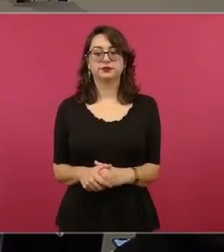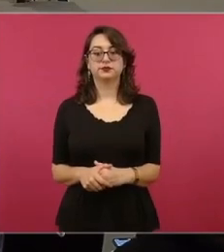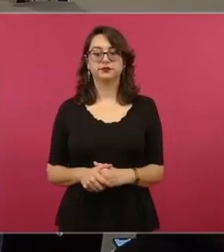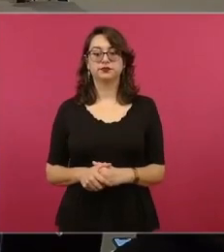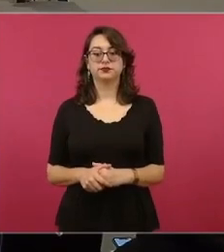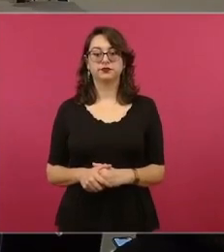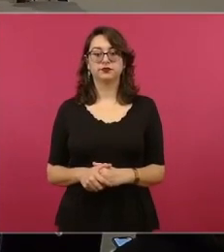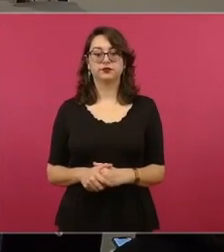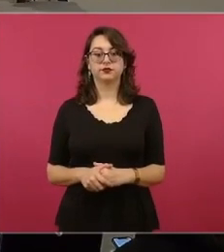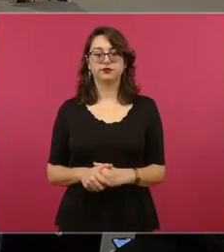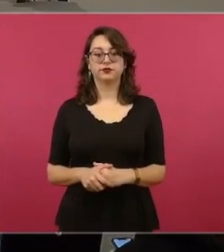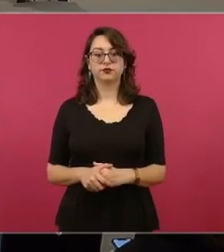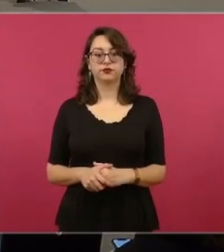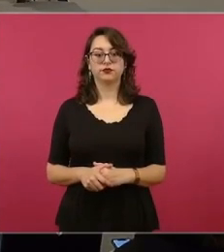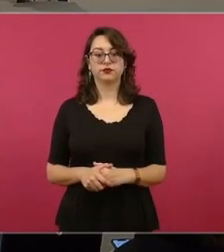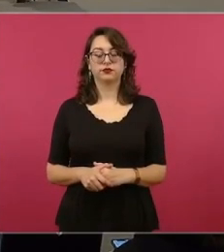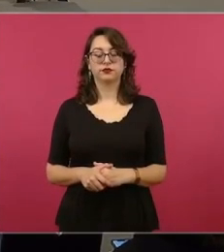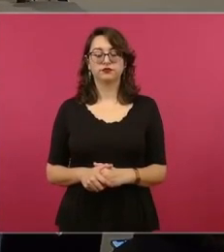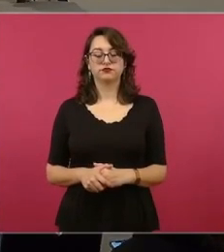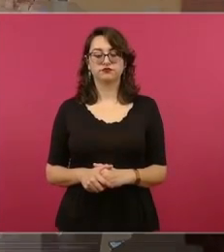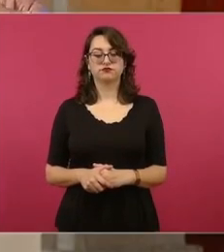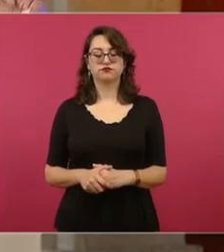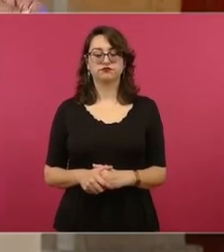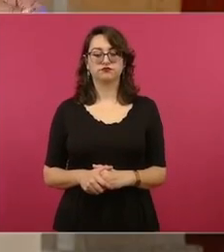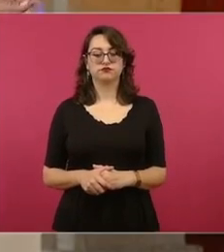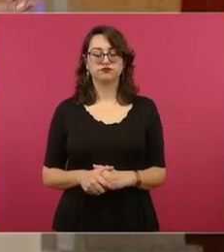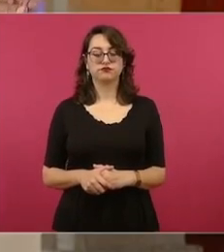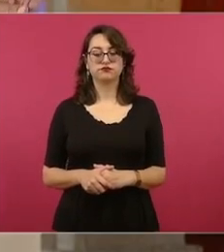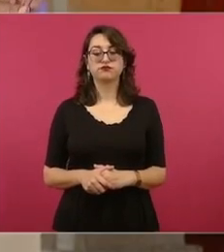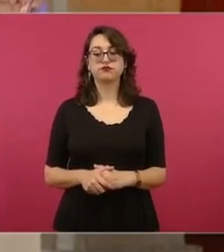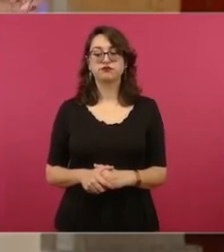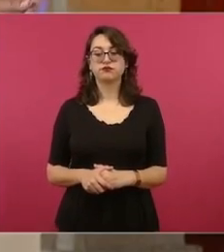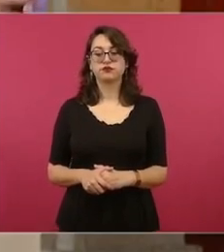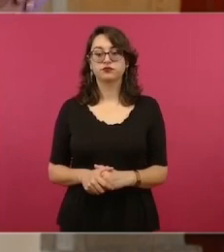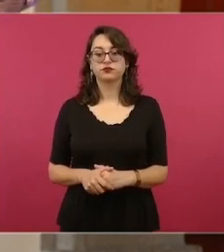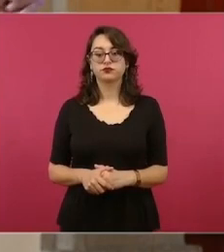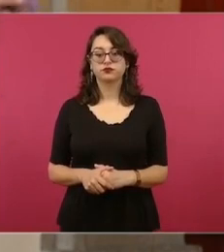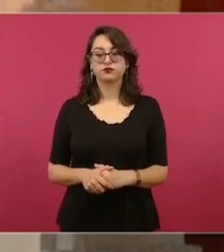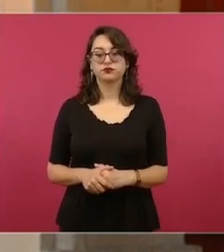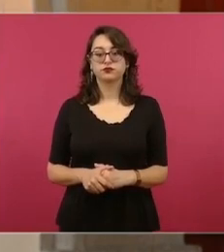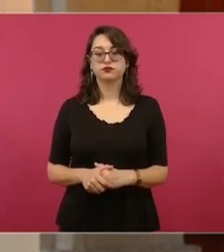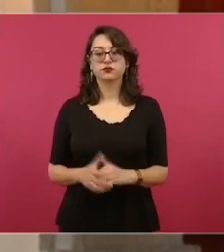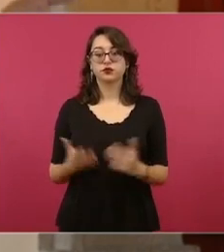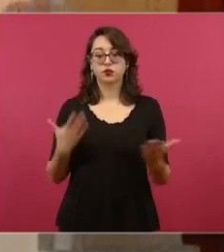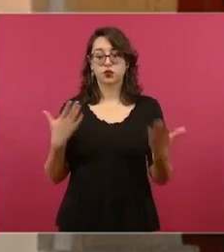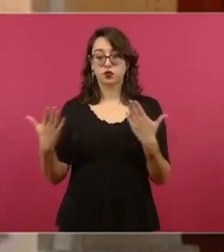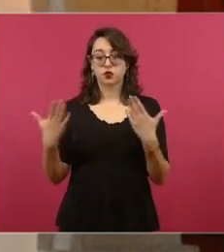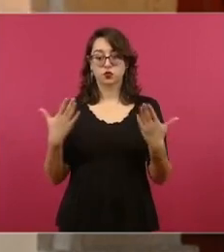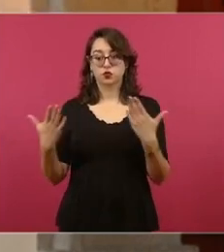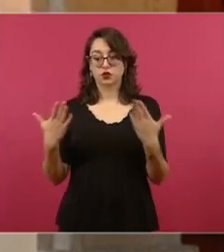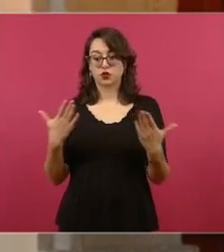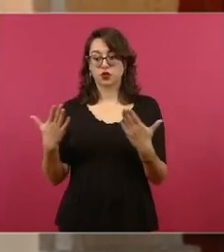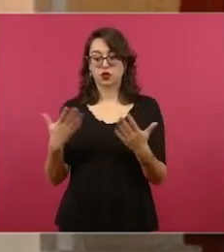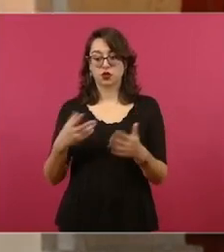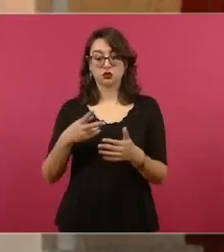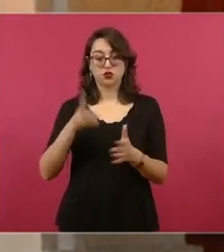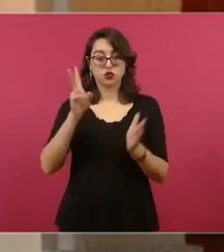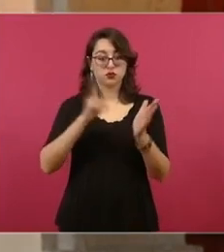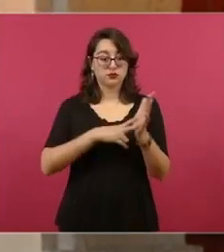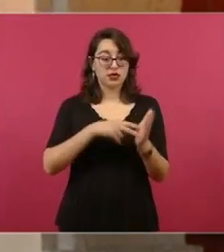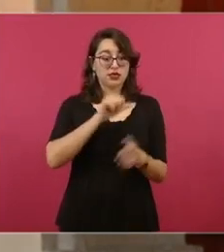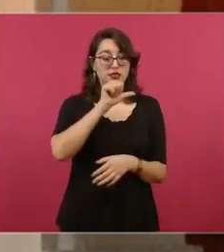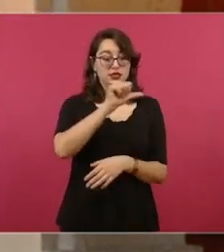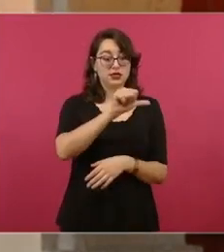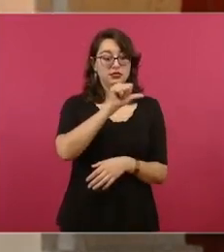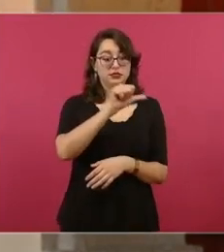En comparación con 16 a 18, que se redujo